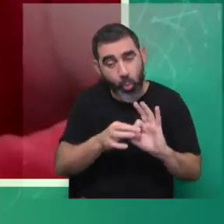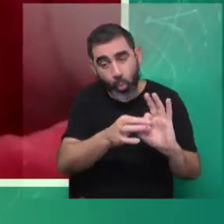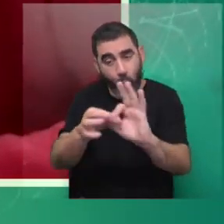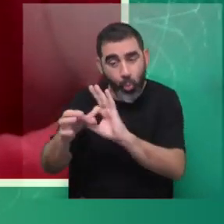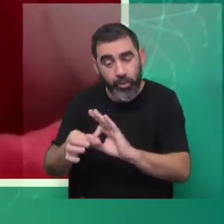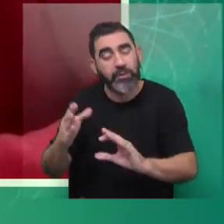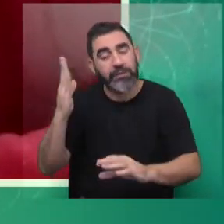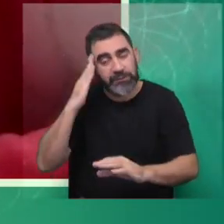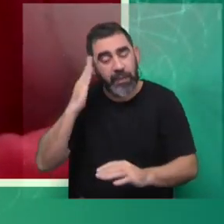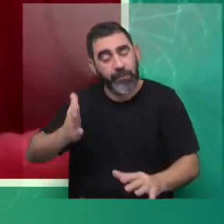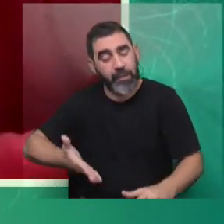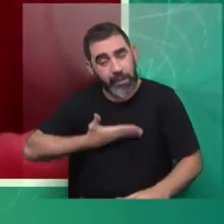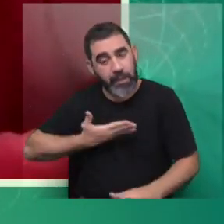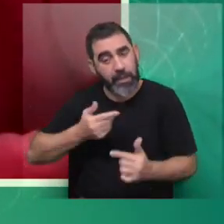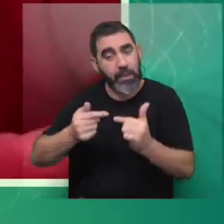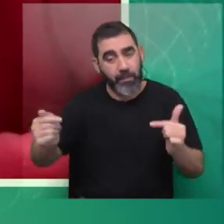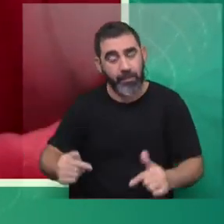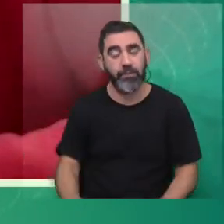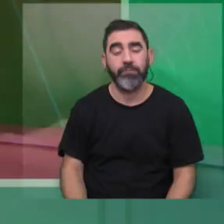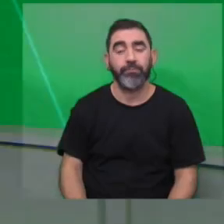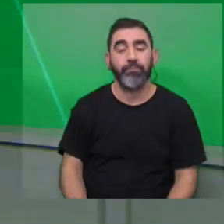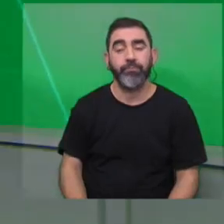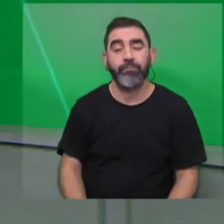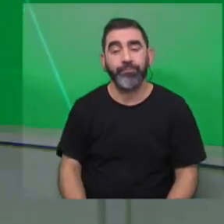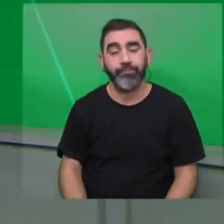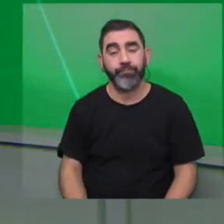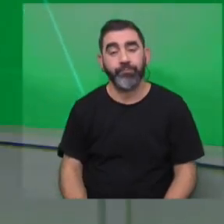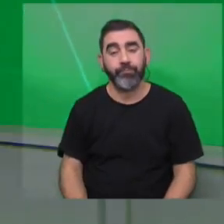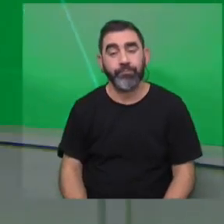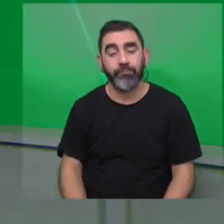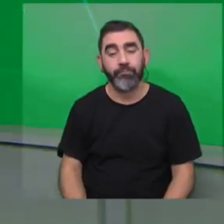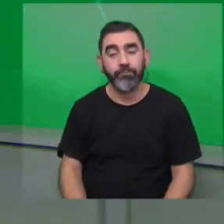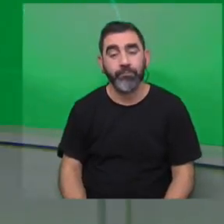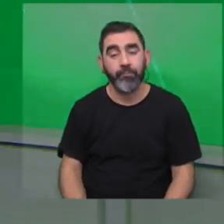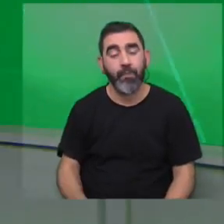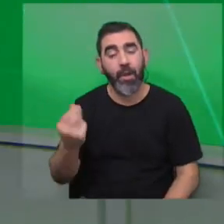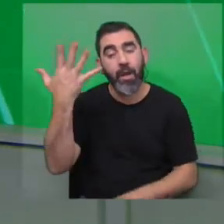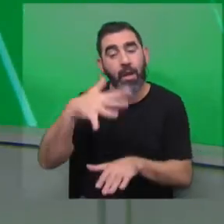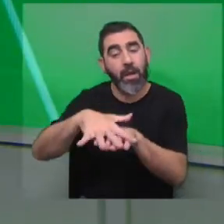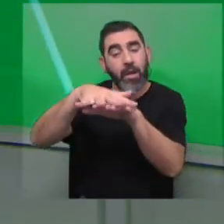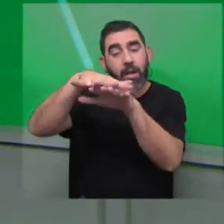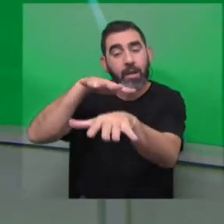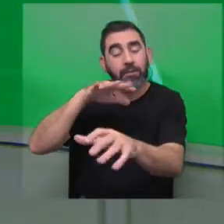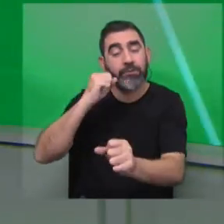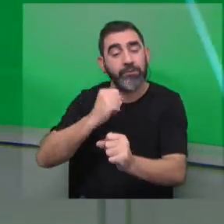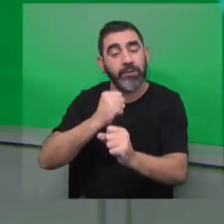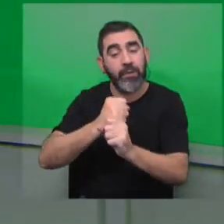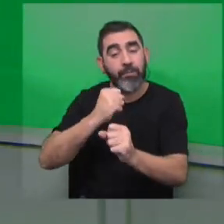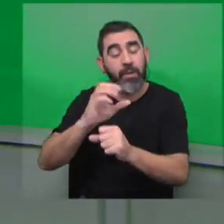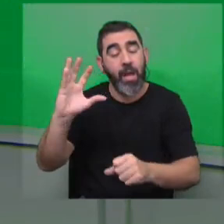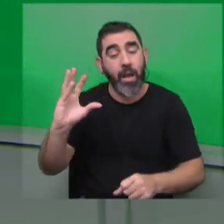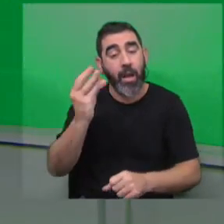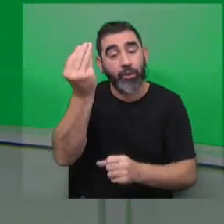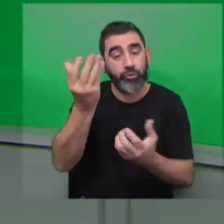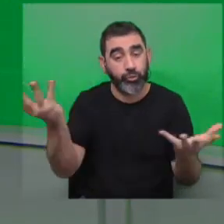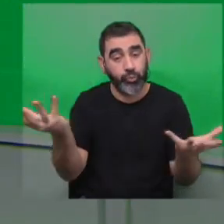está consciente de lo que está reclamando vamos ahora a la asamblea de trabajadoras y trabajadores del casmo